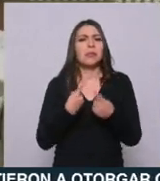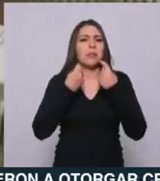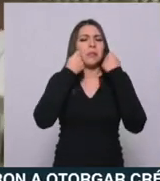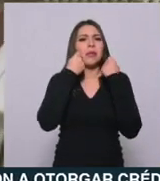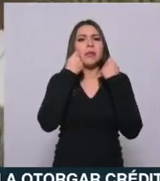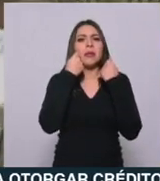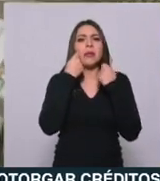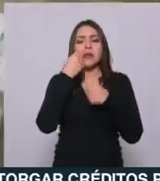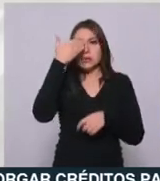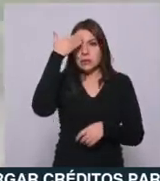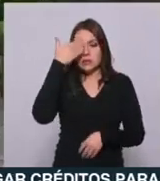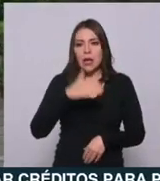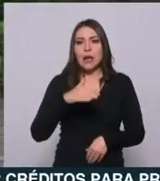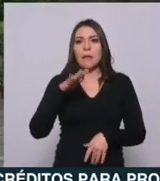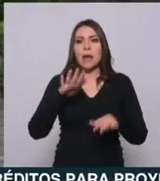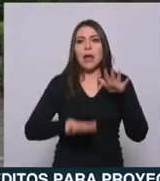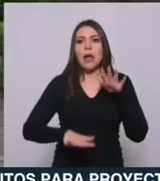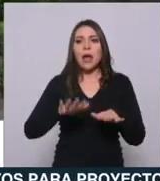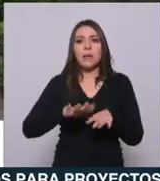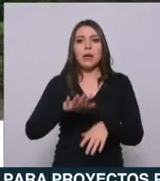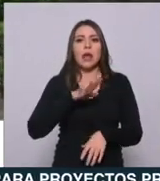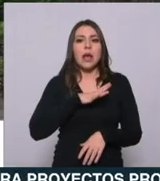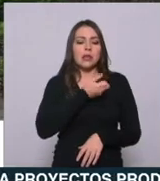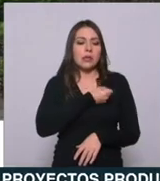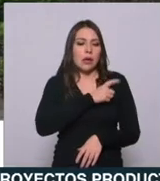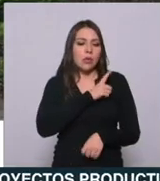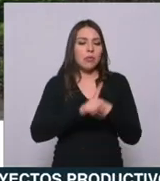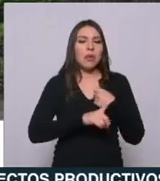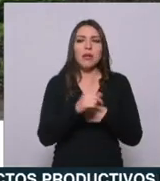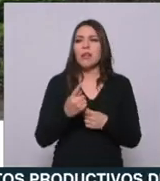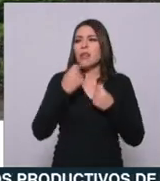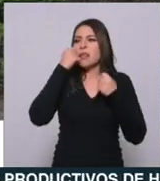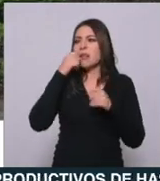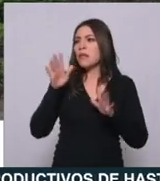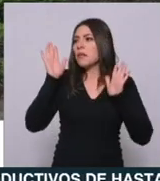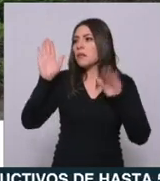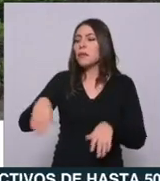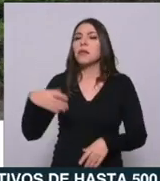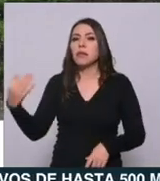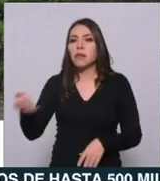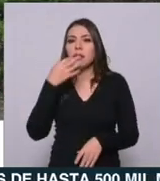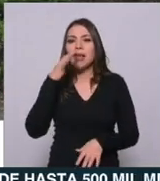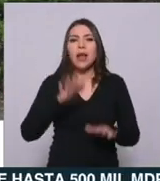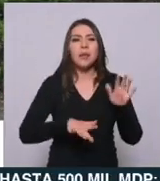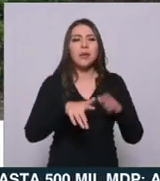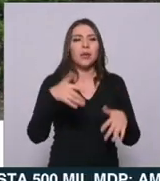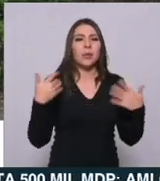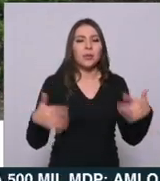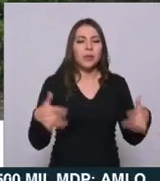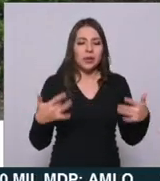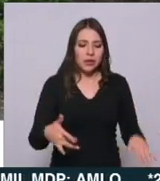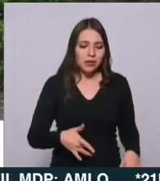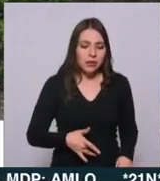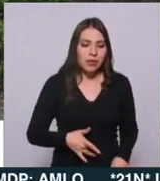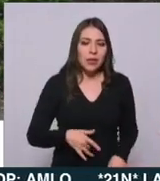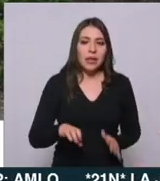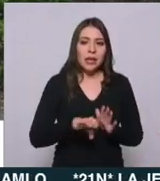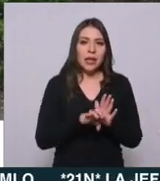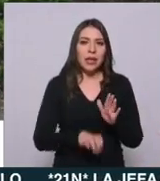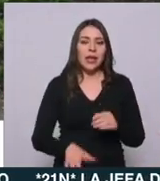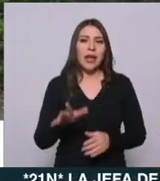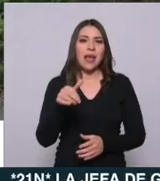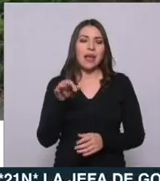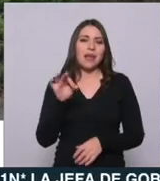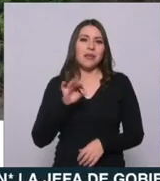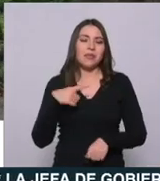podrían causar a su salud. Nada más cuando son dolores de cabeza o, por ejemplo, un dolor de estómago, cuando realmente tienes, no sé, diarrea o algo así, pues sí te tomas nada más